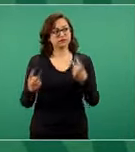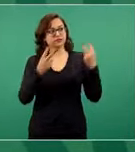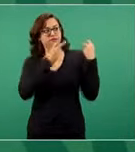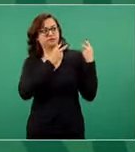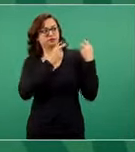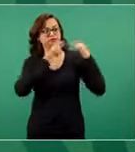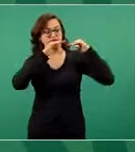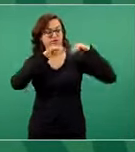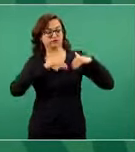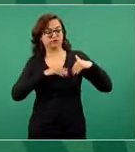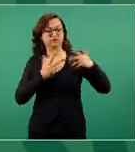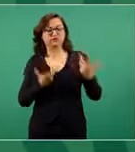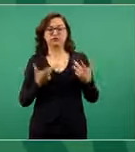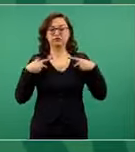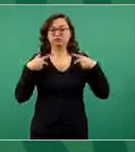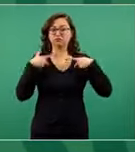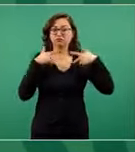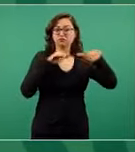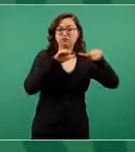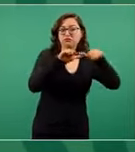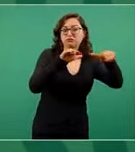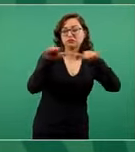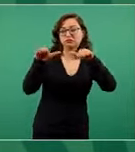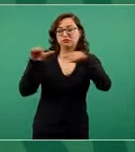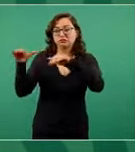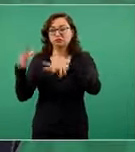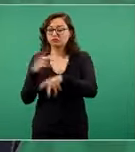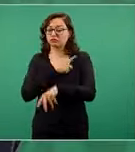pedirle a la gente que denuncie.